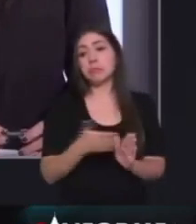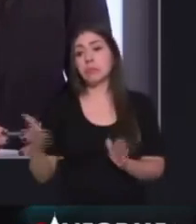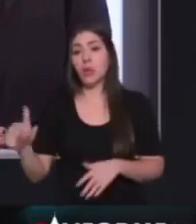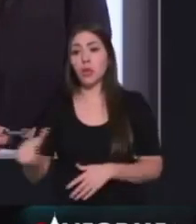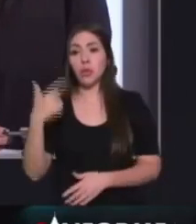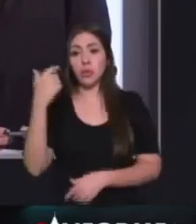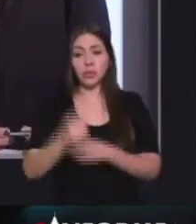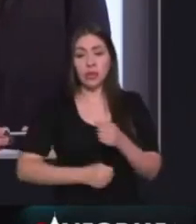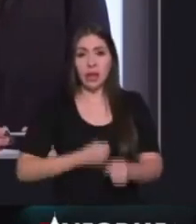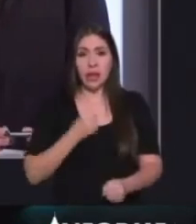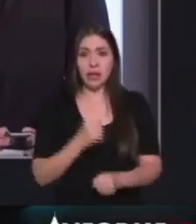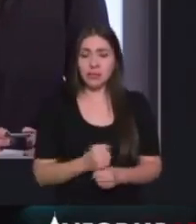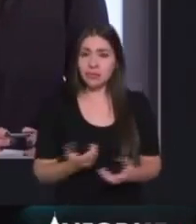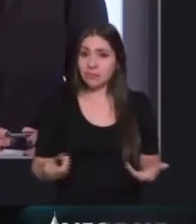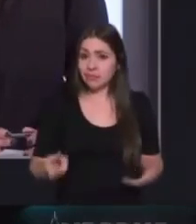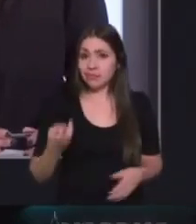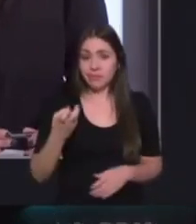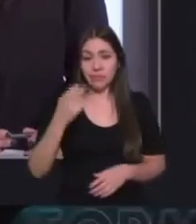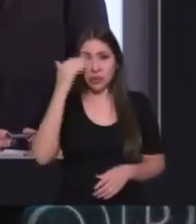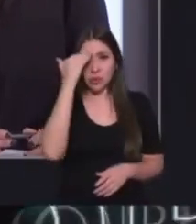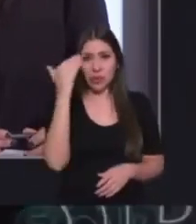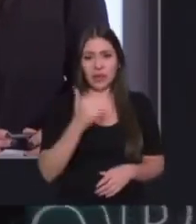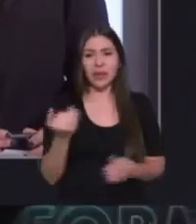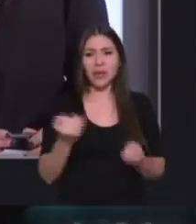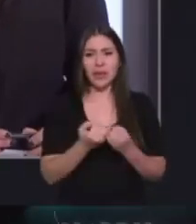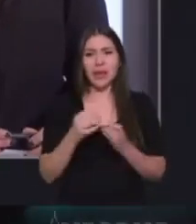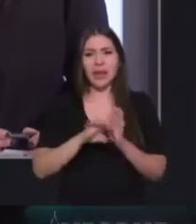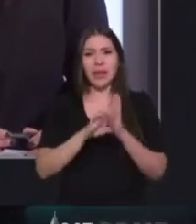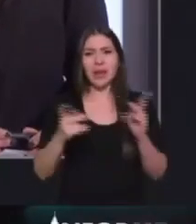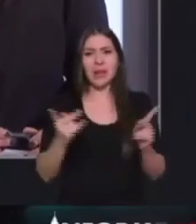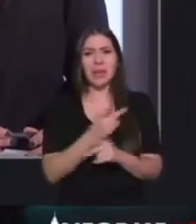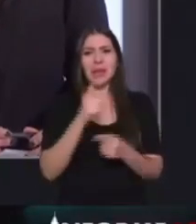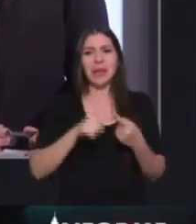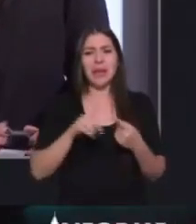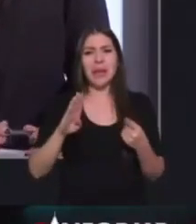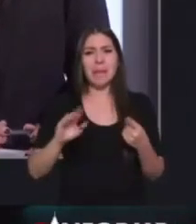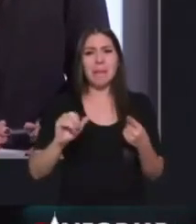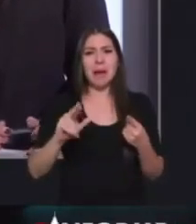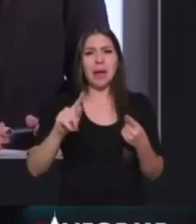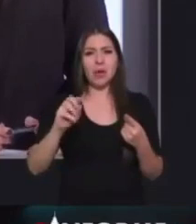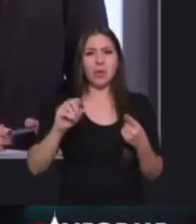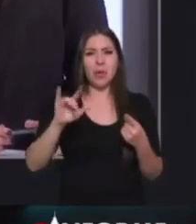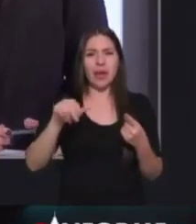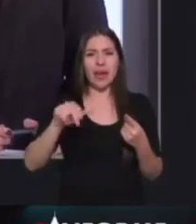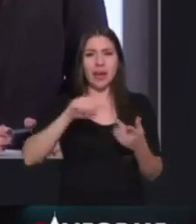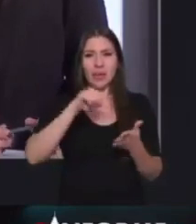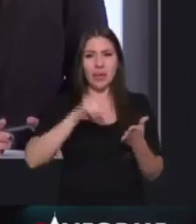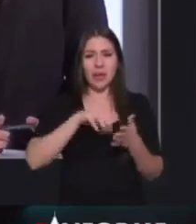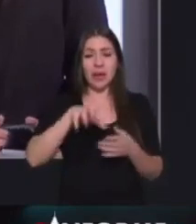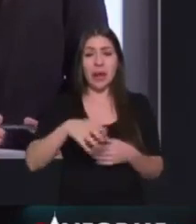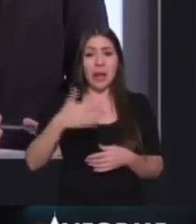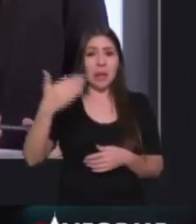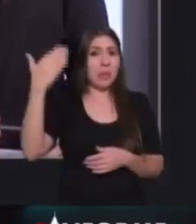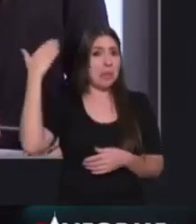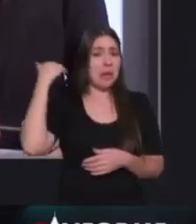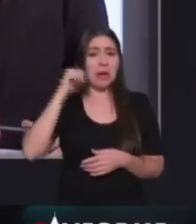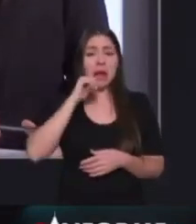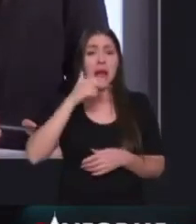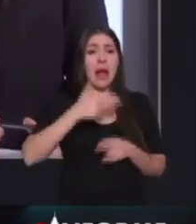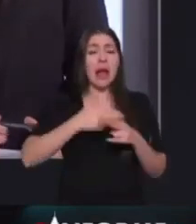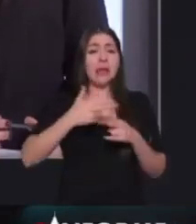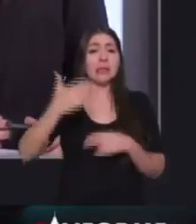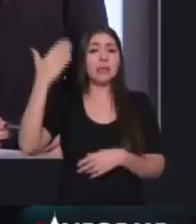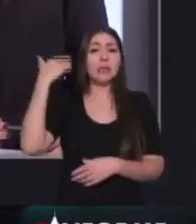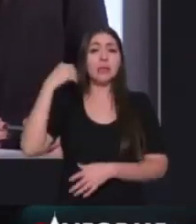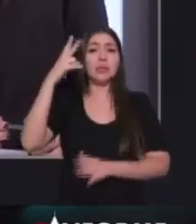muy, muy terrible. Creo que, por ejemplo, la cobertura de la Bartolina no se dio hasta ahora. Esta cobertura se dio en el año 2016. Ya